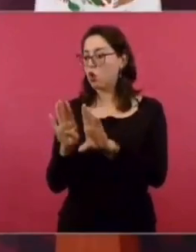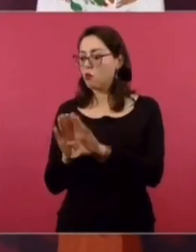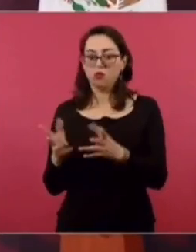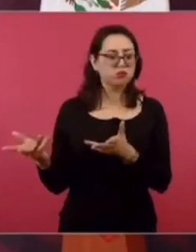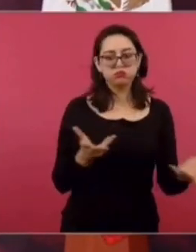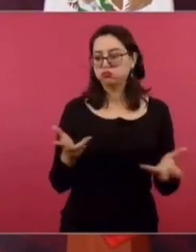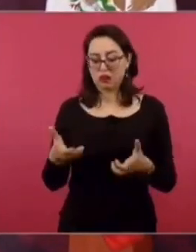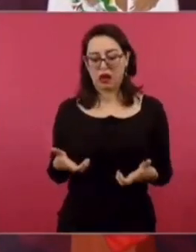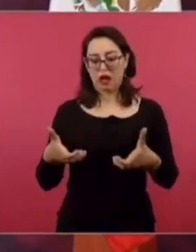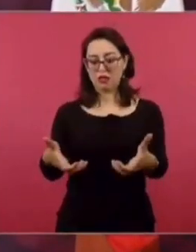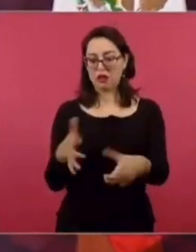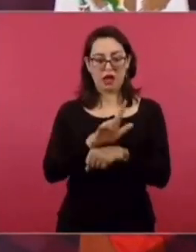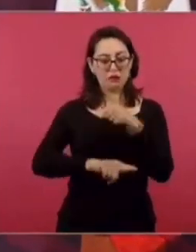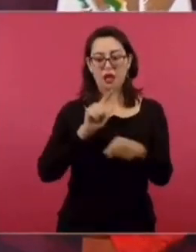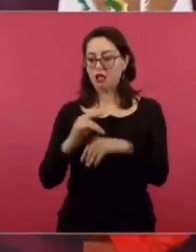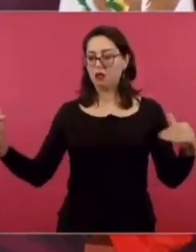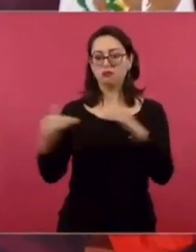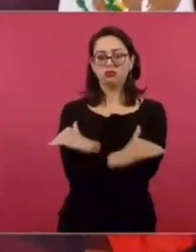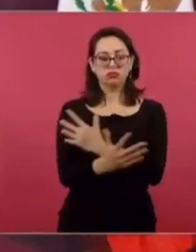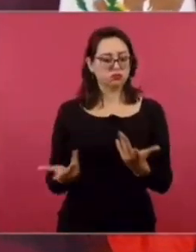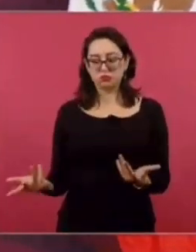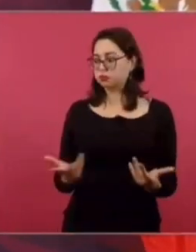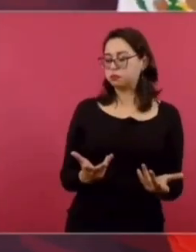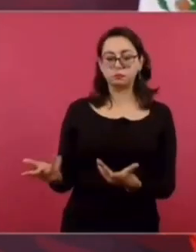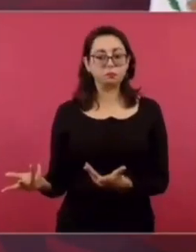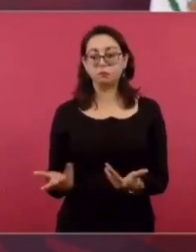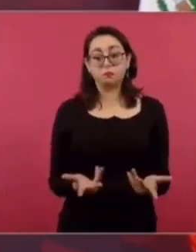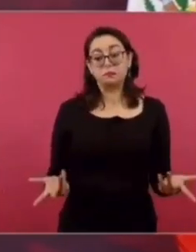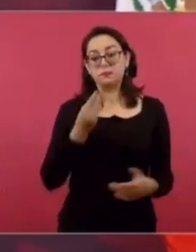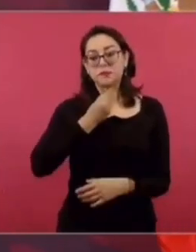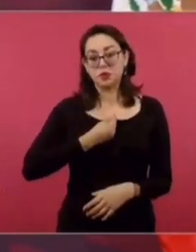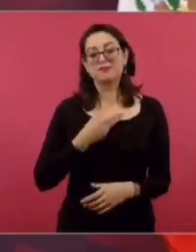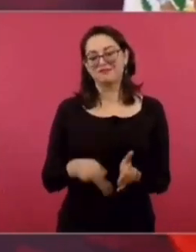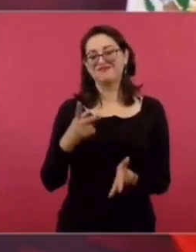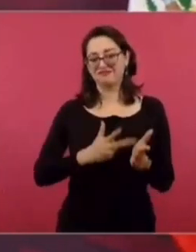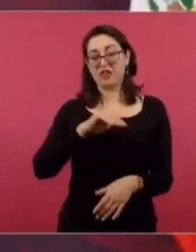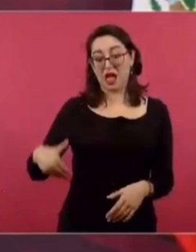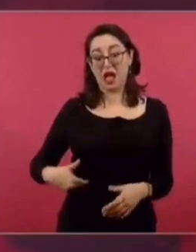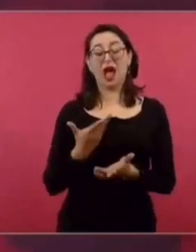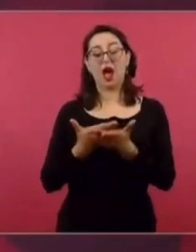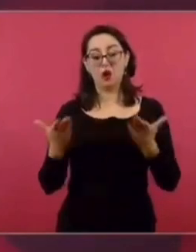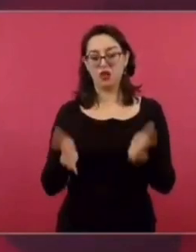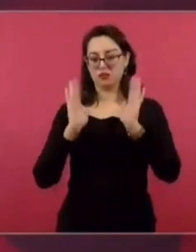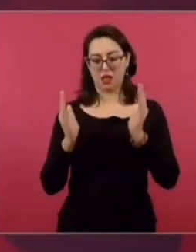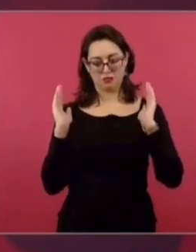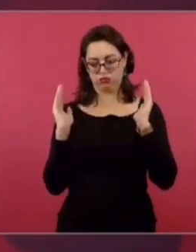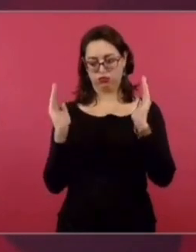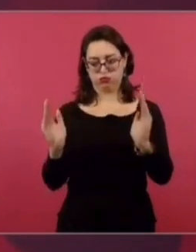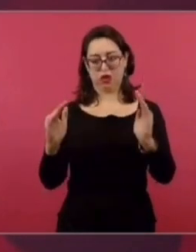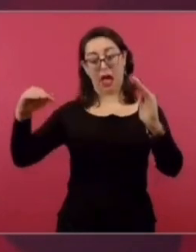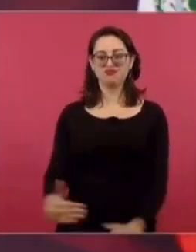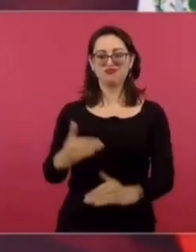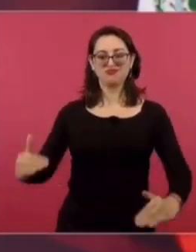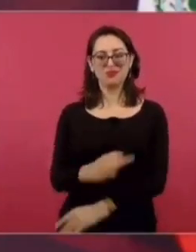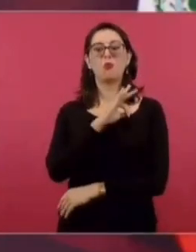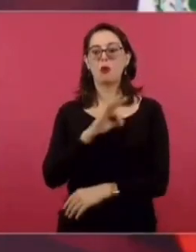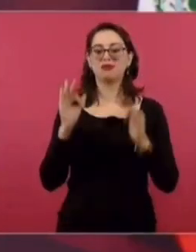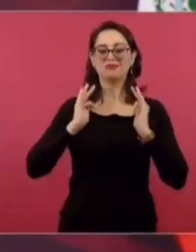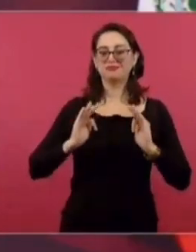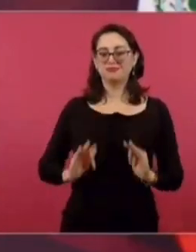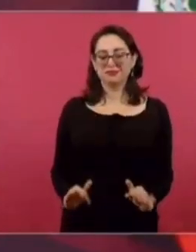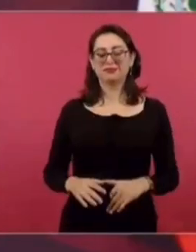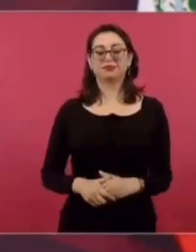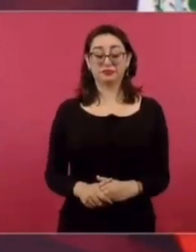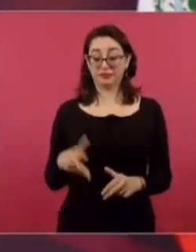carreteras. El Tren Maya va a significar la construcción de 500 pasos de fauna. Es